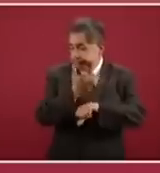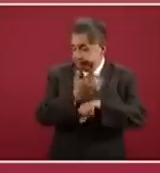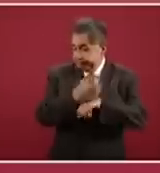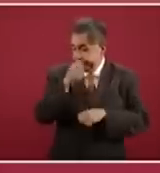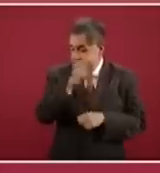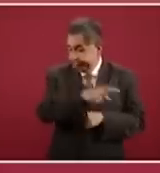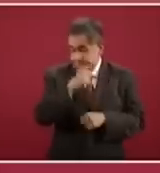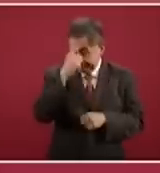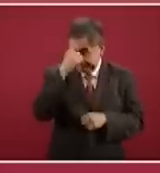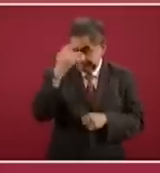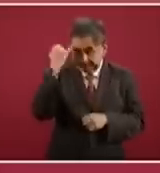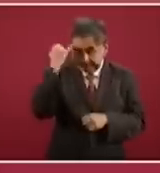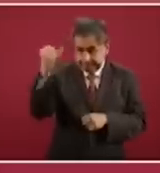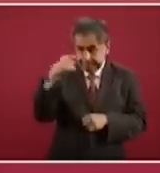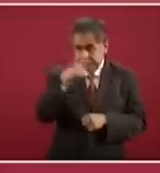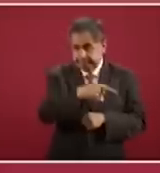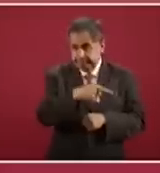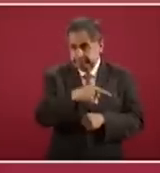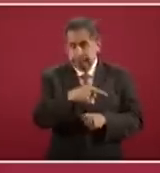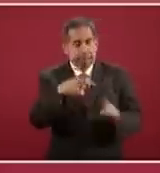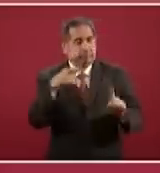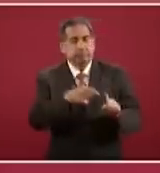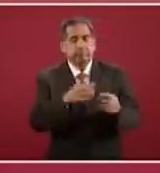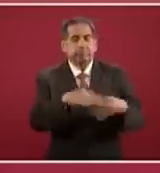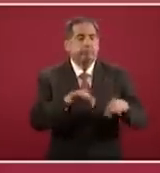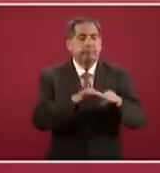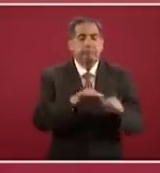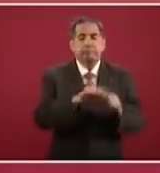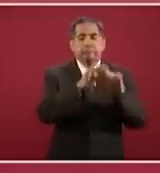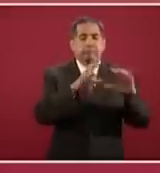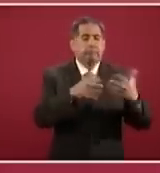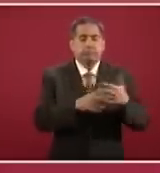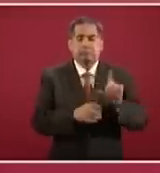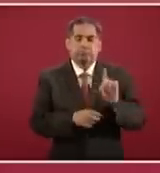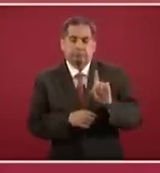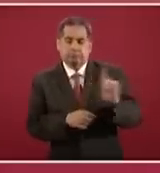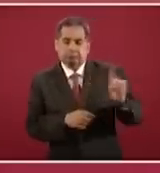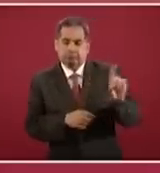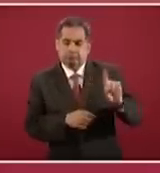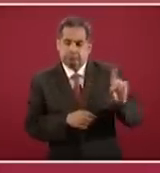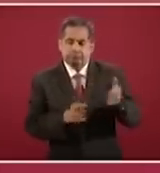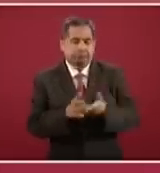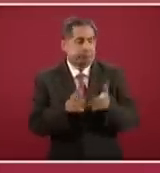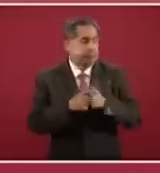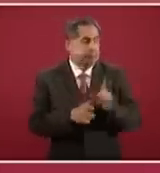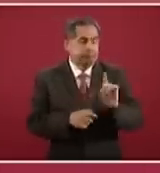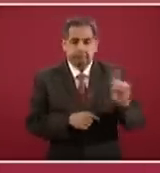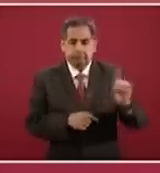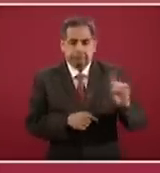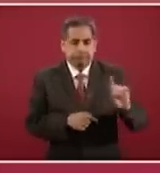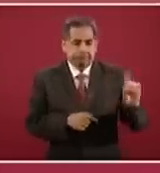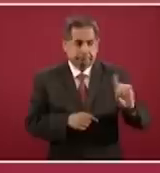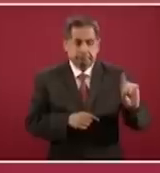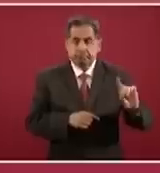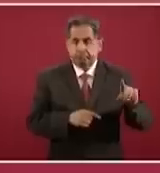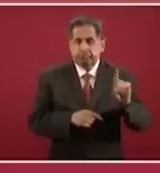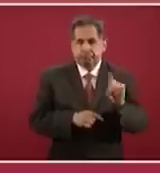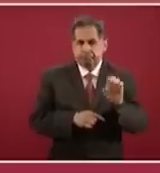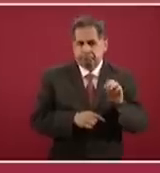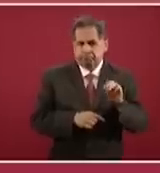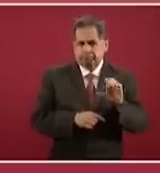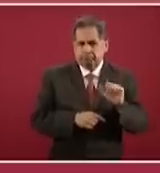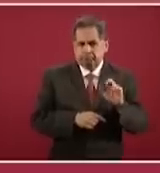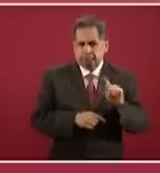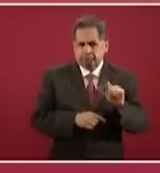estadounidenses, de manera especial de los demócratas, se nos